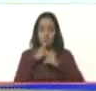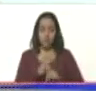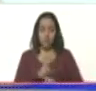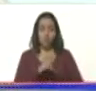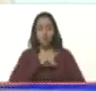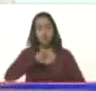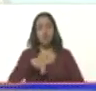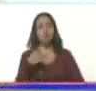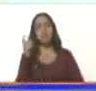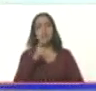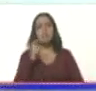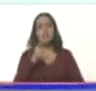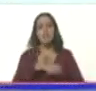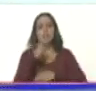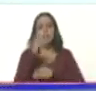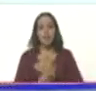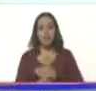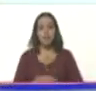necesitamos el plan,